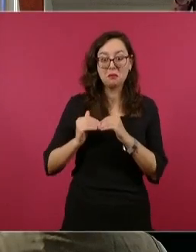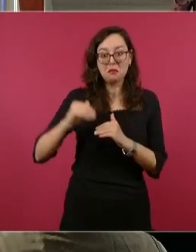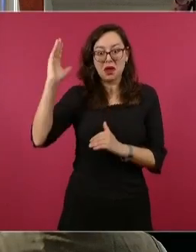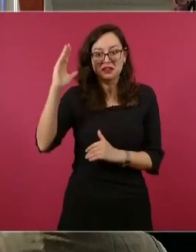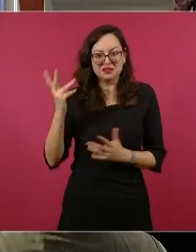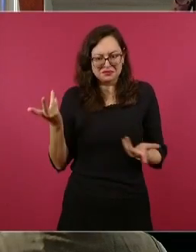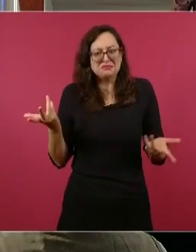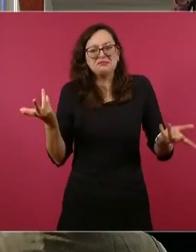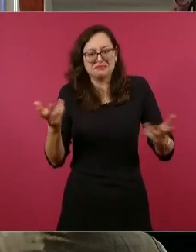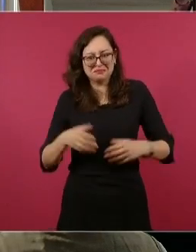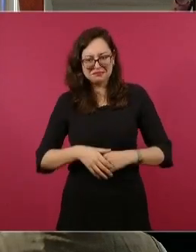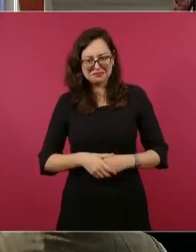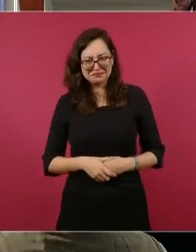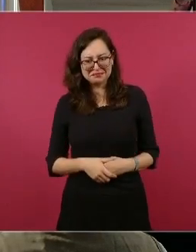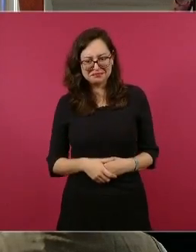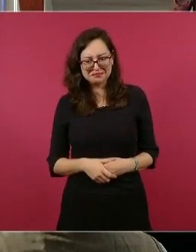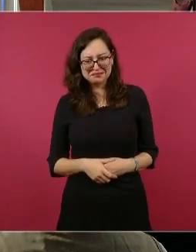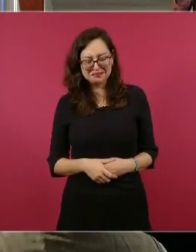Entonces,